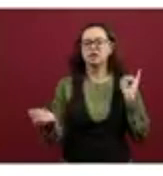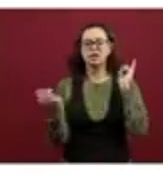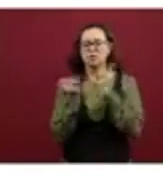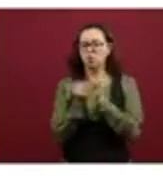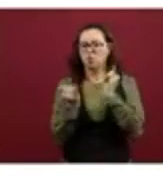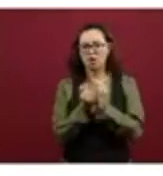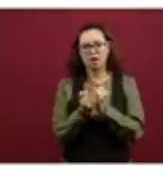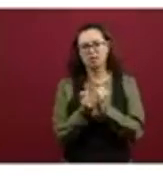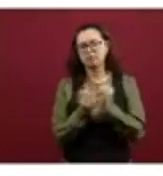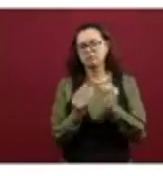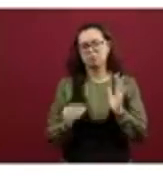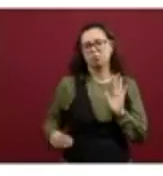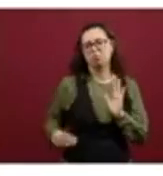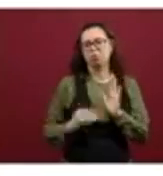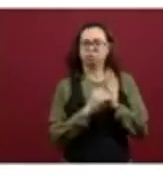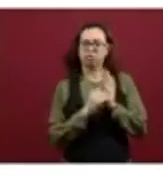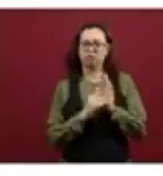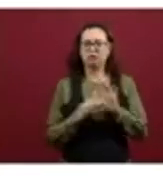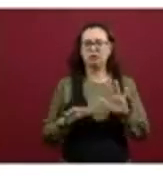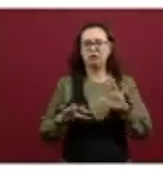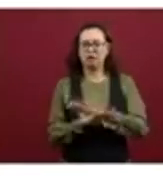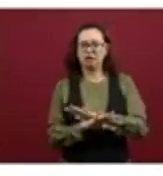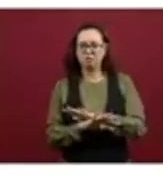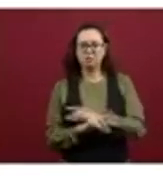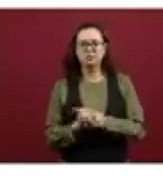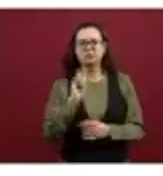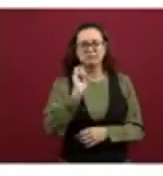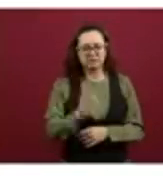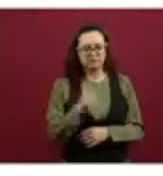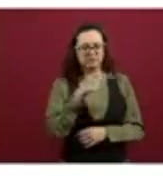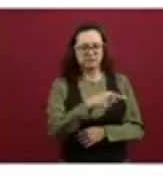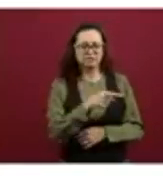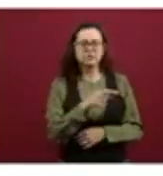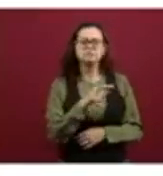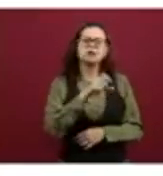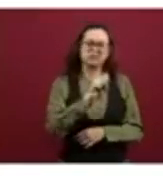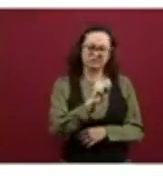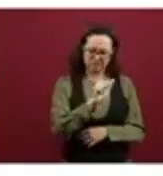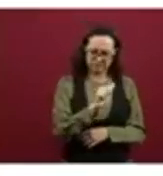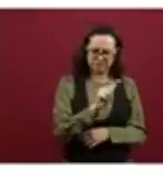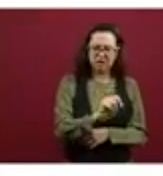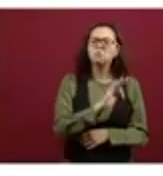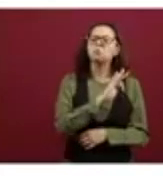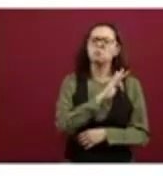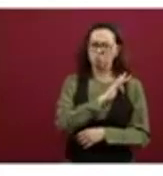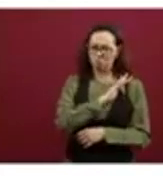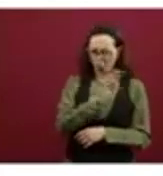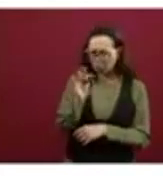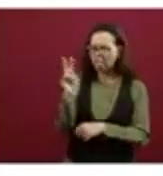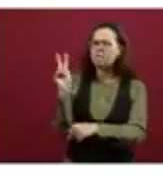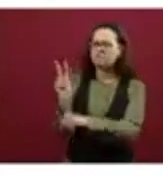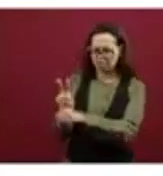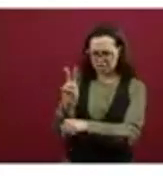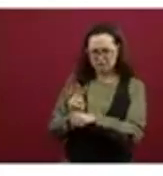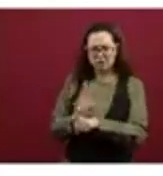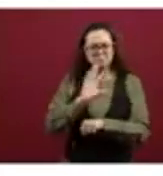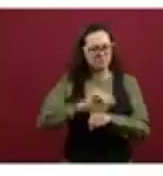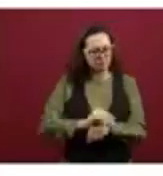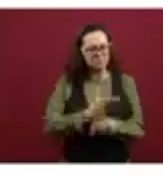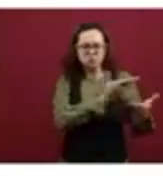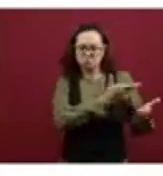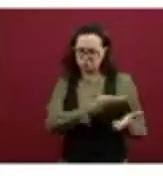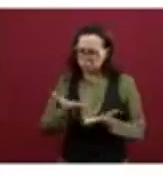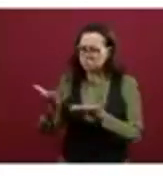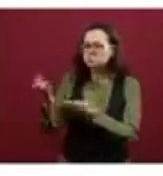bien las facultades de comprobación del fisco quedan intocadas, a diferencia del documento anterior, del 2000, lo que sucede aquí